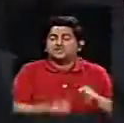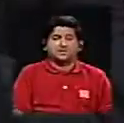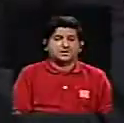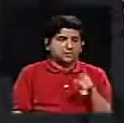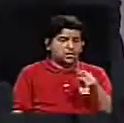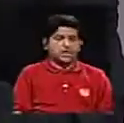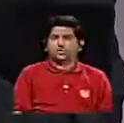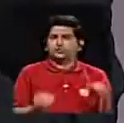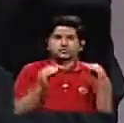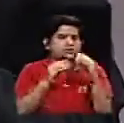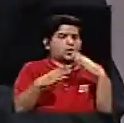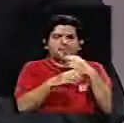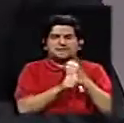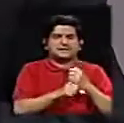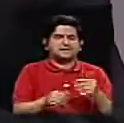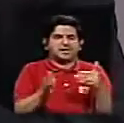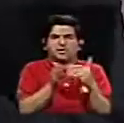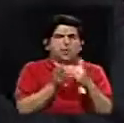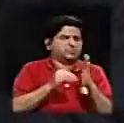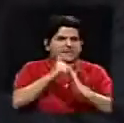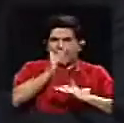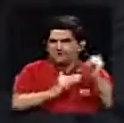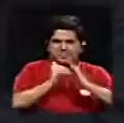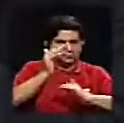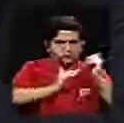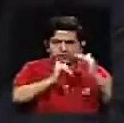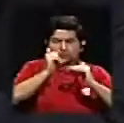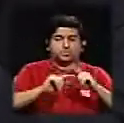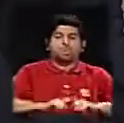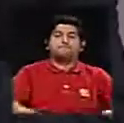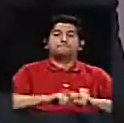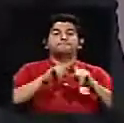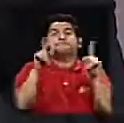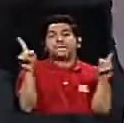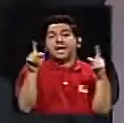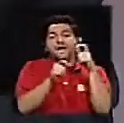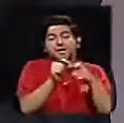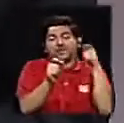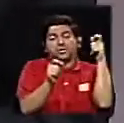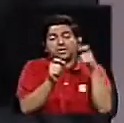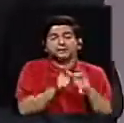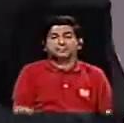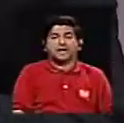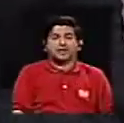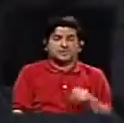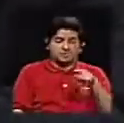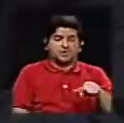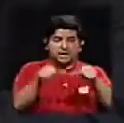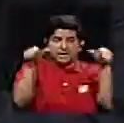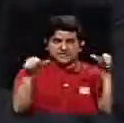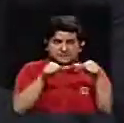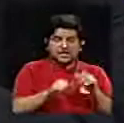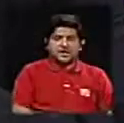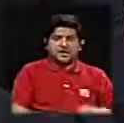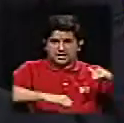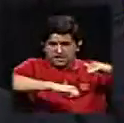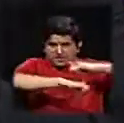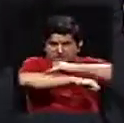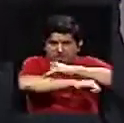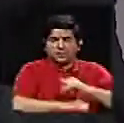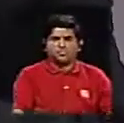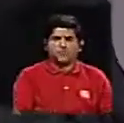un milímetro más allá, que no hacen reconstrucción. Pero justamente en Manolos Aeropuerto hubo